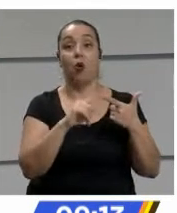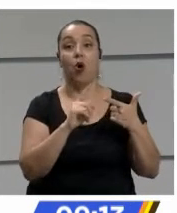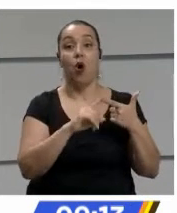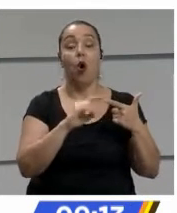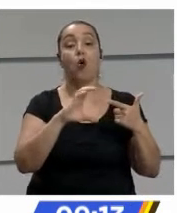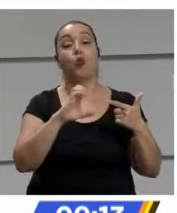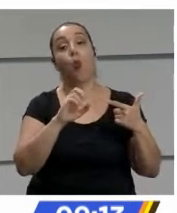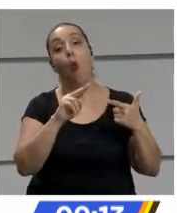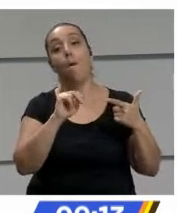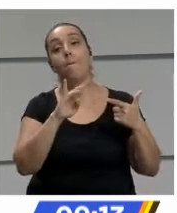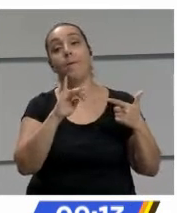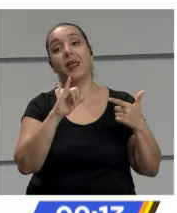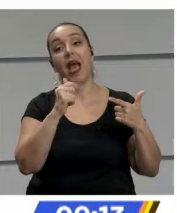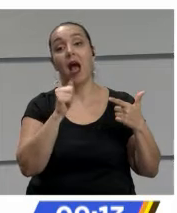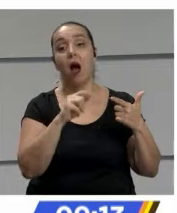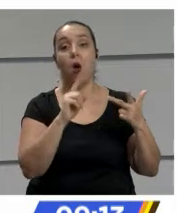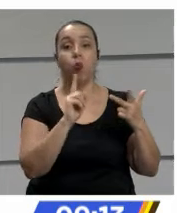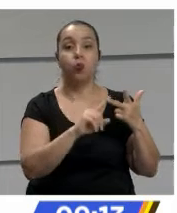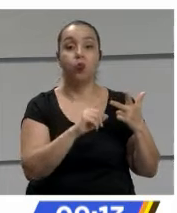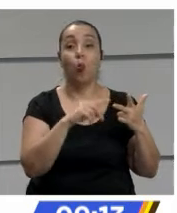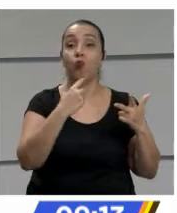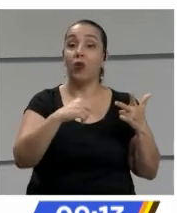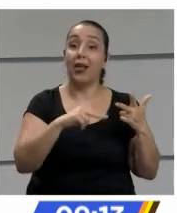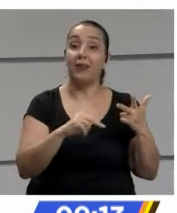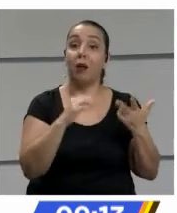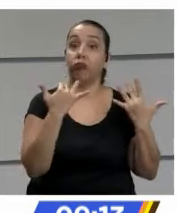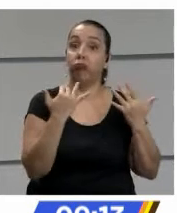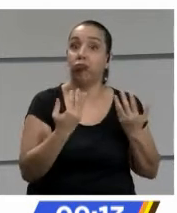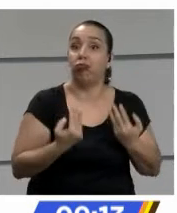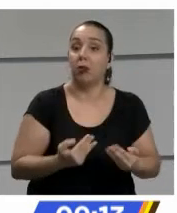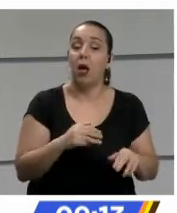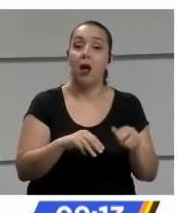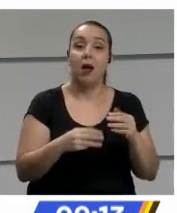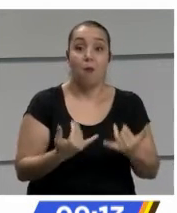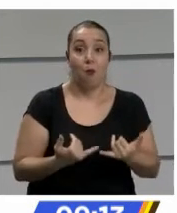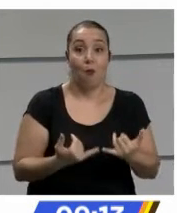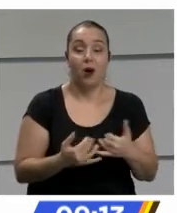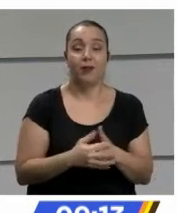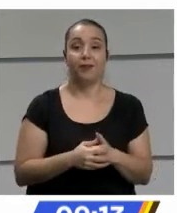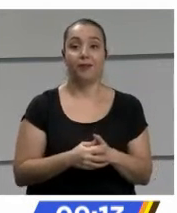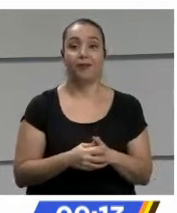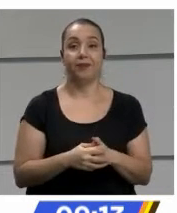danza moderna. Oiga, y sobre todo uno de los máximos exponentes.